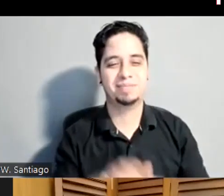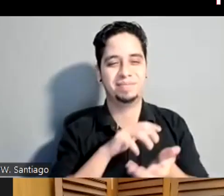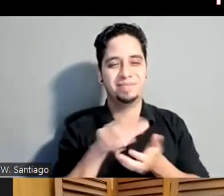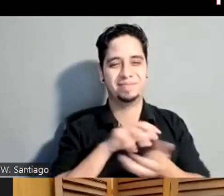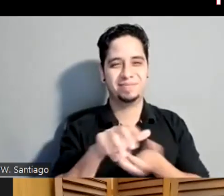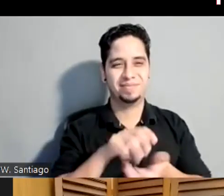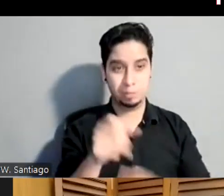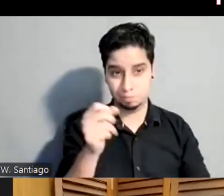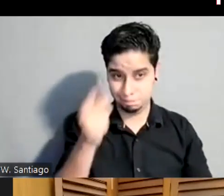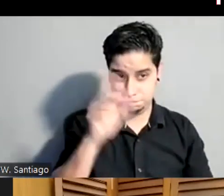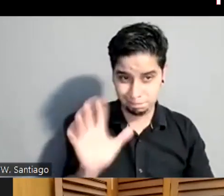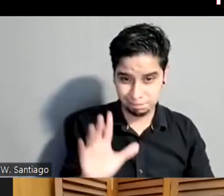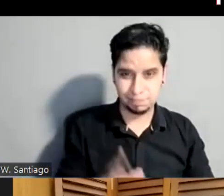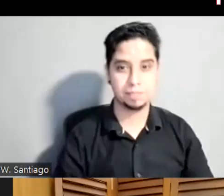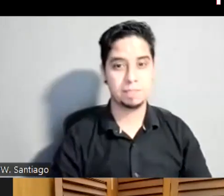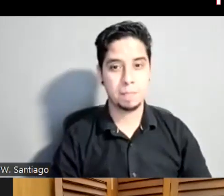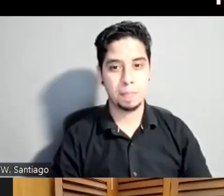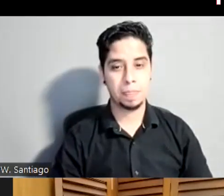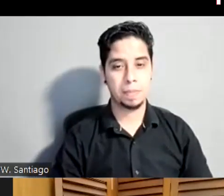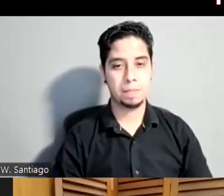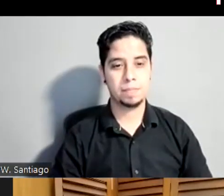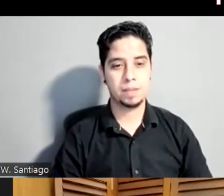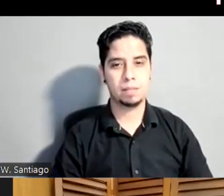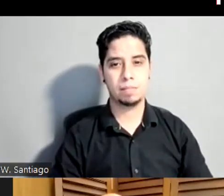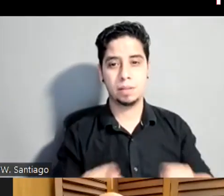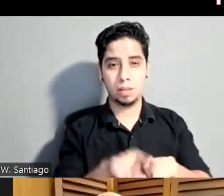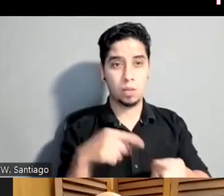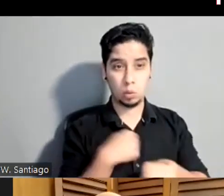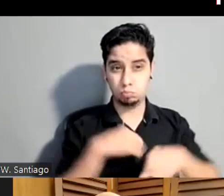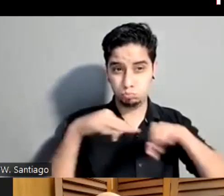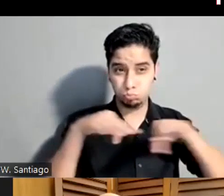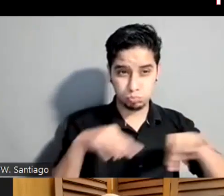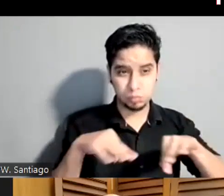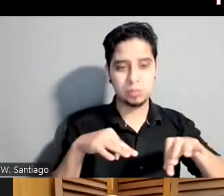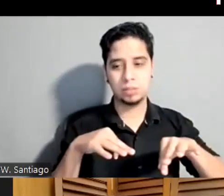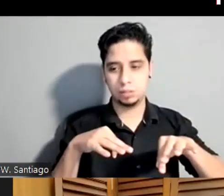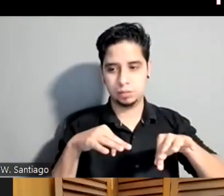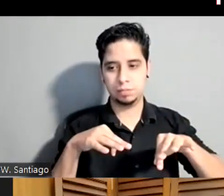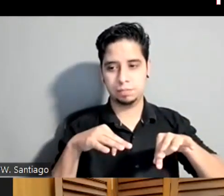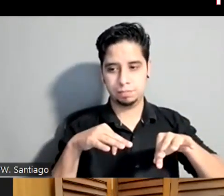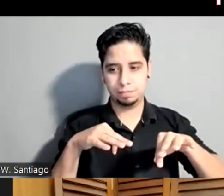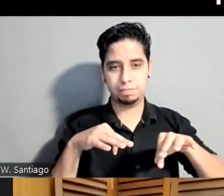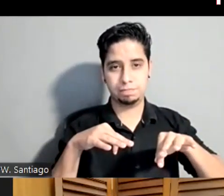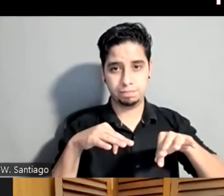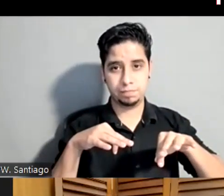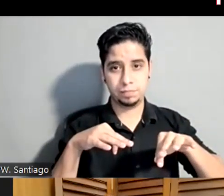Ya entendí. Pues mientras tanto, nosotros resolvemos aquí que si es Graciela Rivera. Y